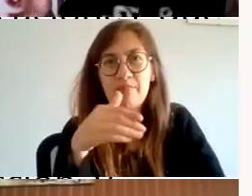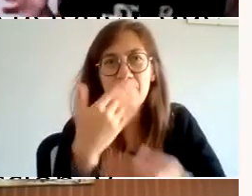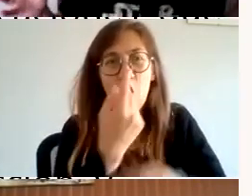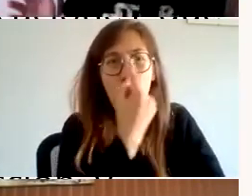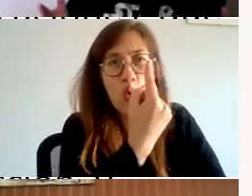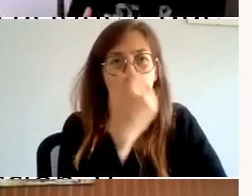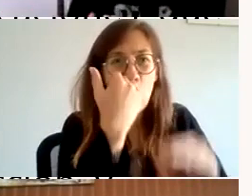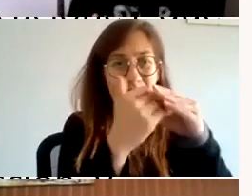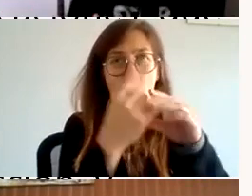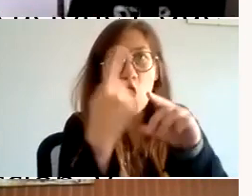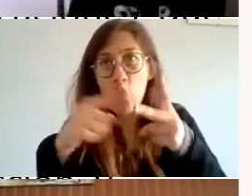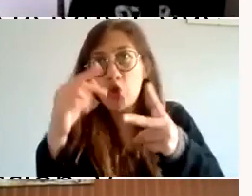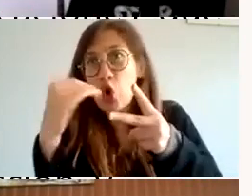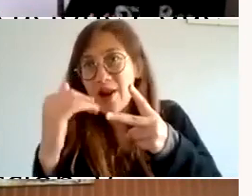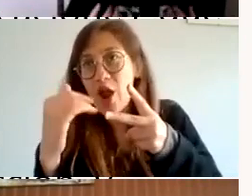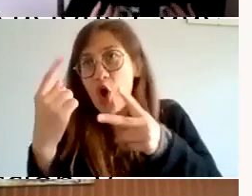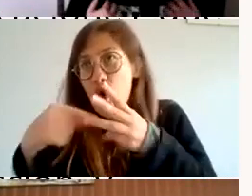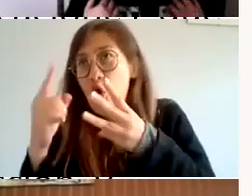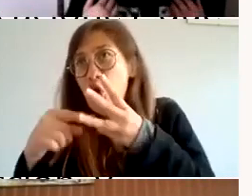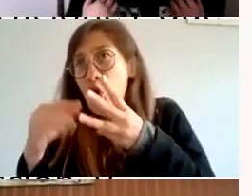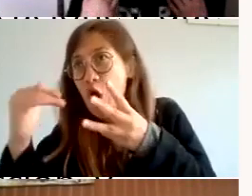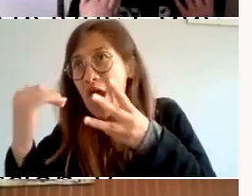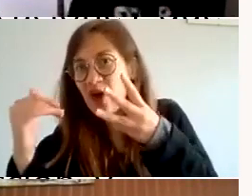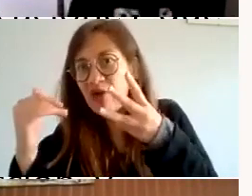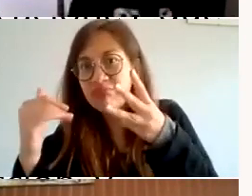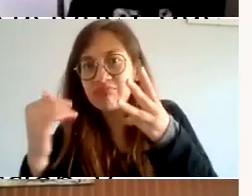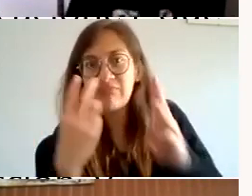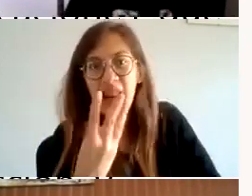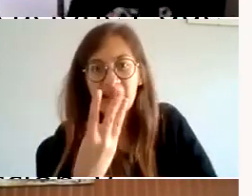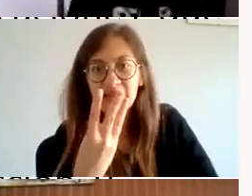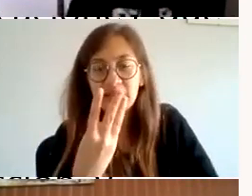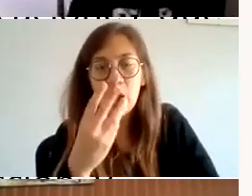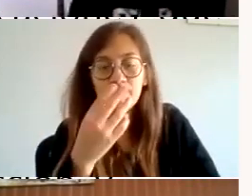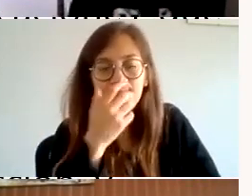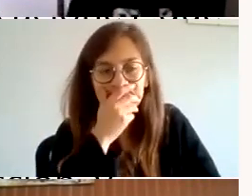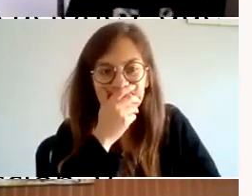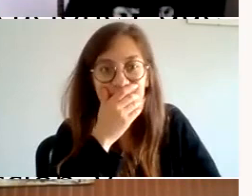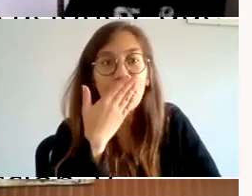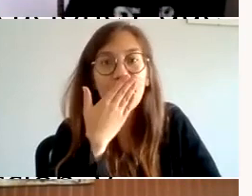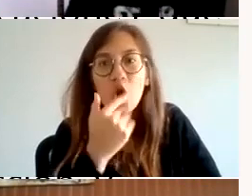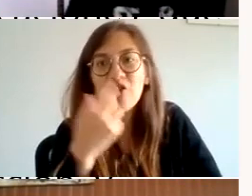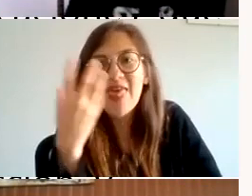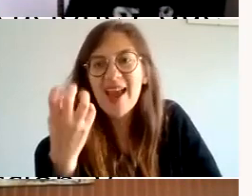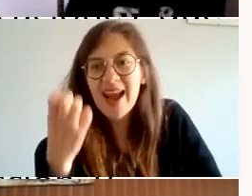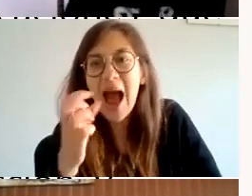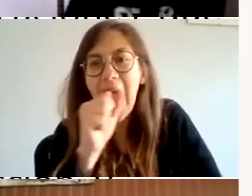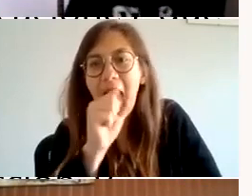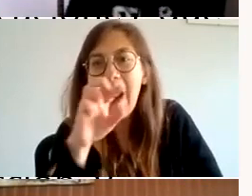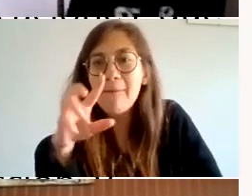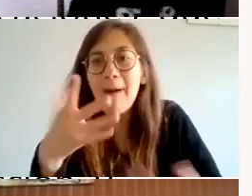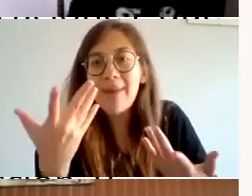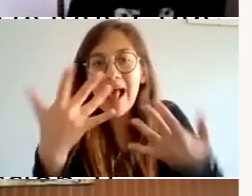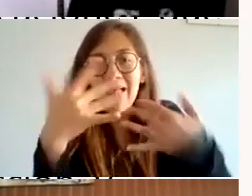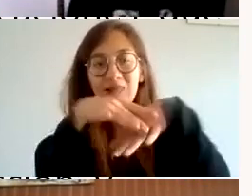aplicaciones que reducen este tamaño les sirve para poder enfocarse en el trabajo, ser más productivo. Así también está